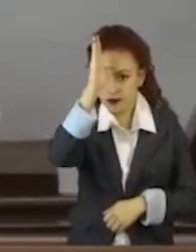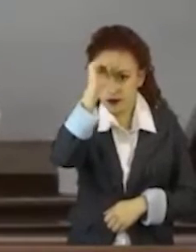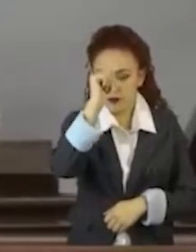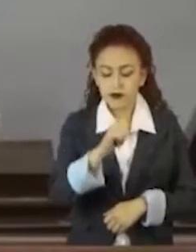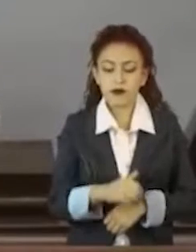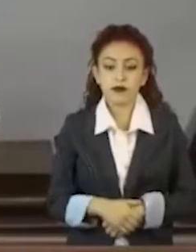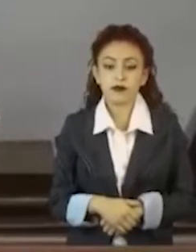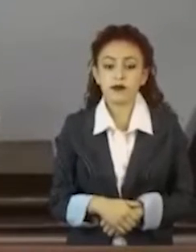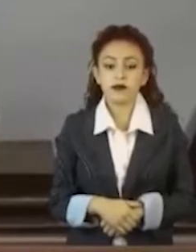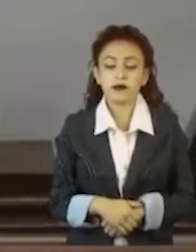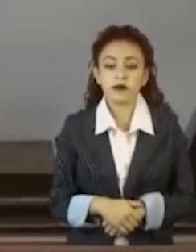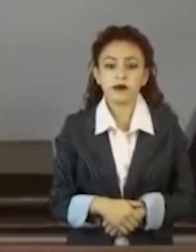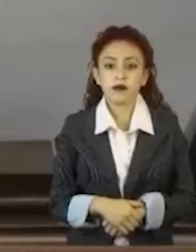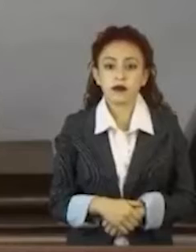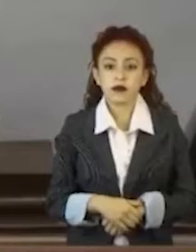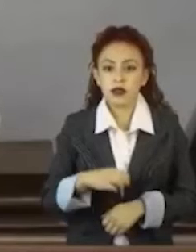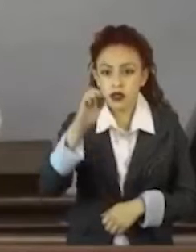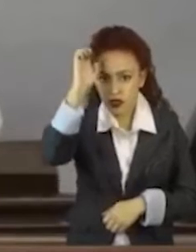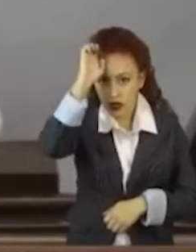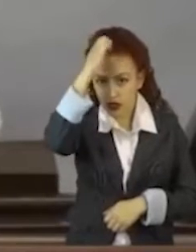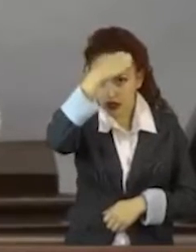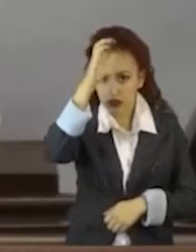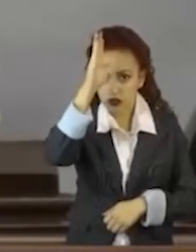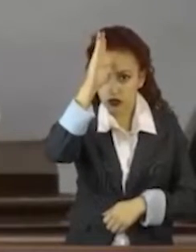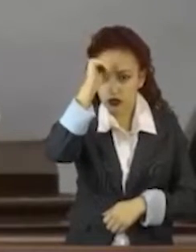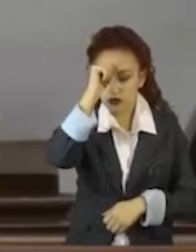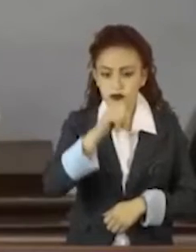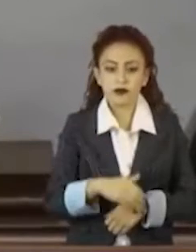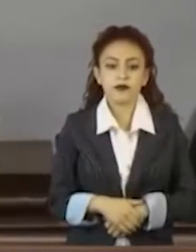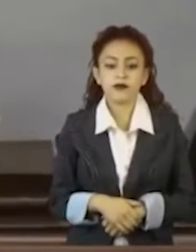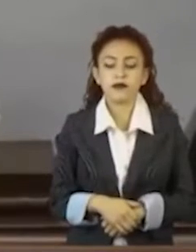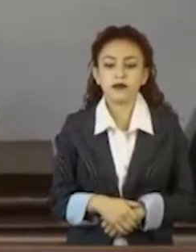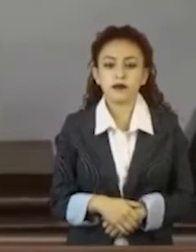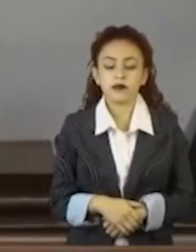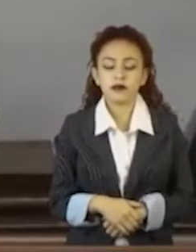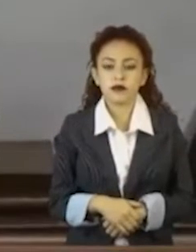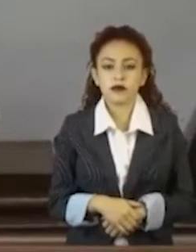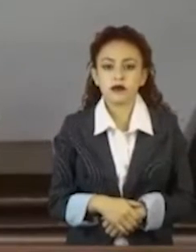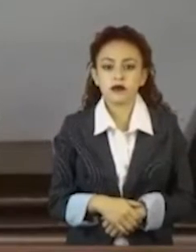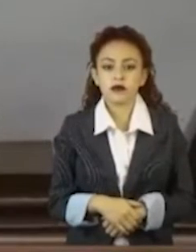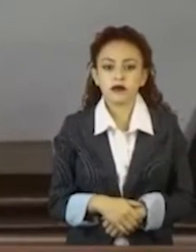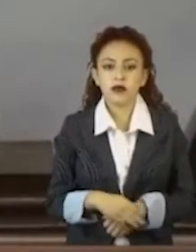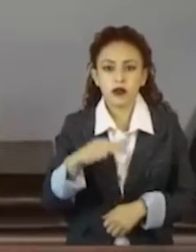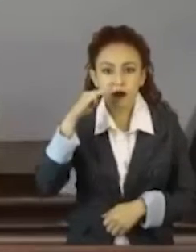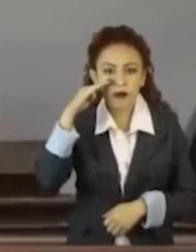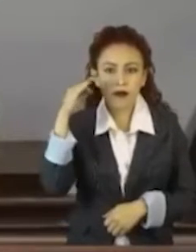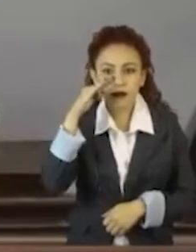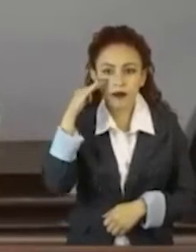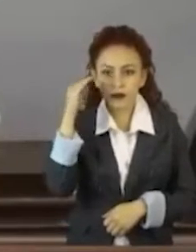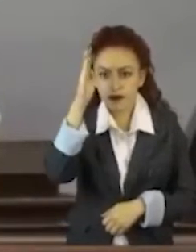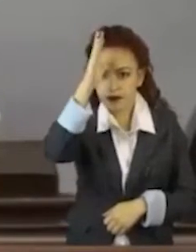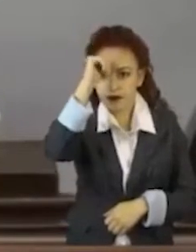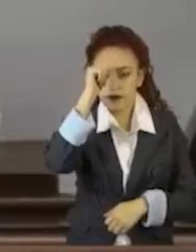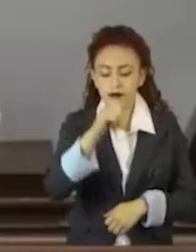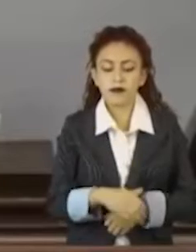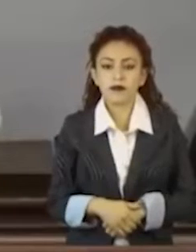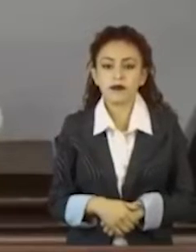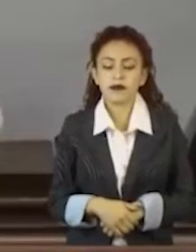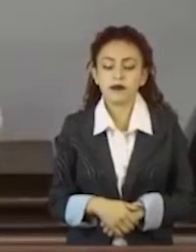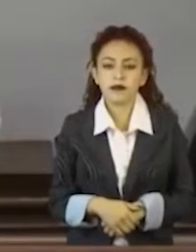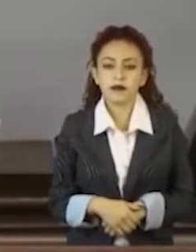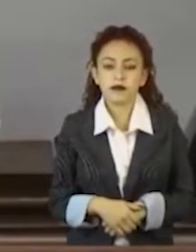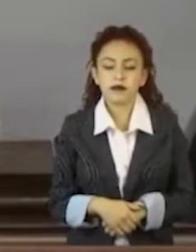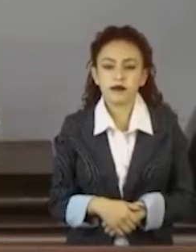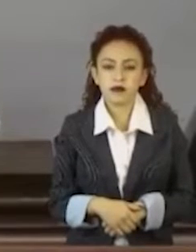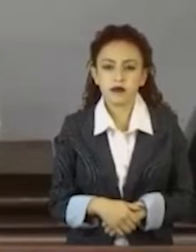favor. Núñez Aguilar Ernesto, a favor. Álvarez Mendoza María Fernanda, a favor.